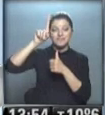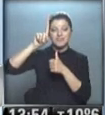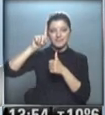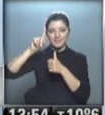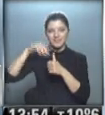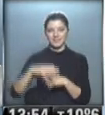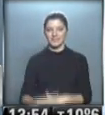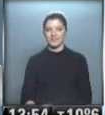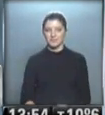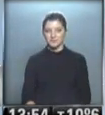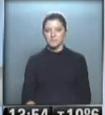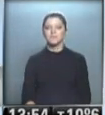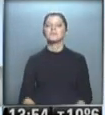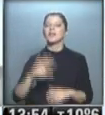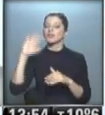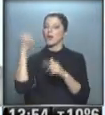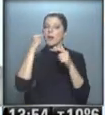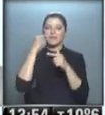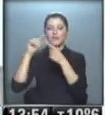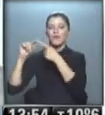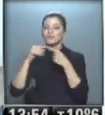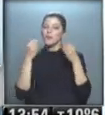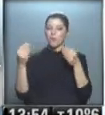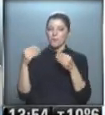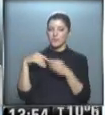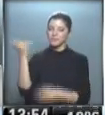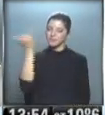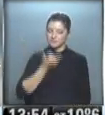carbonífera y todos su habitantes te